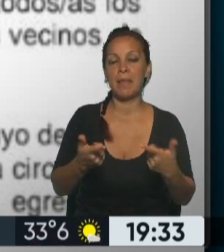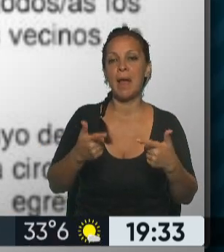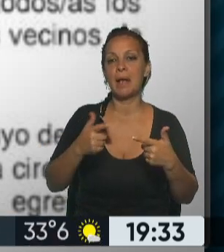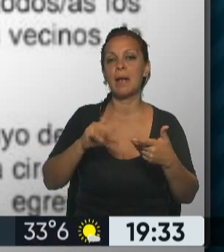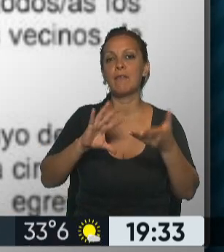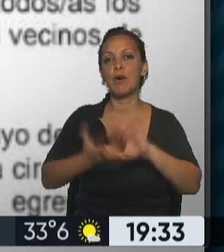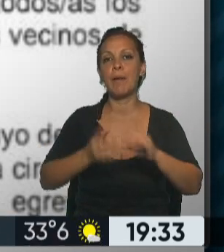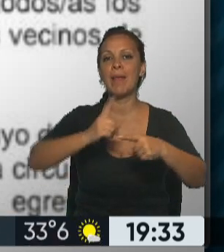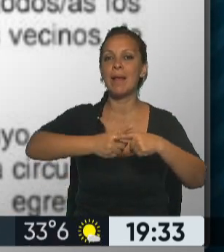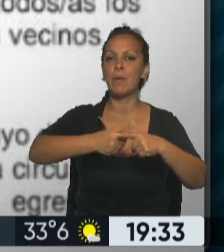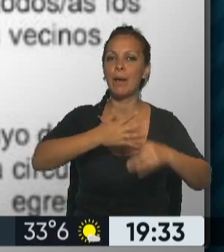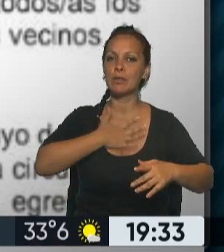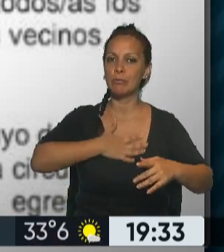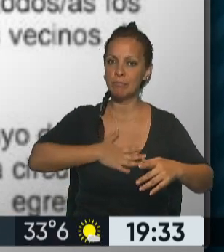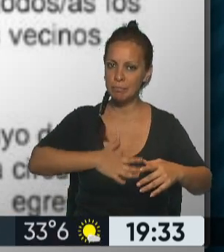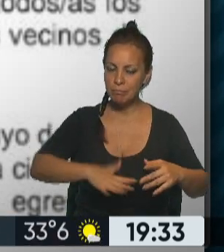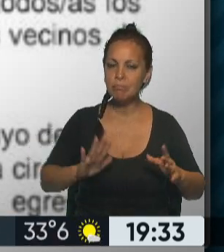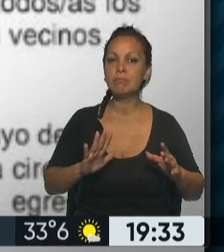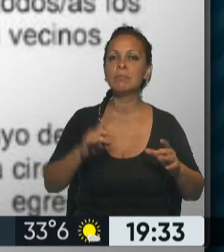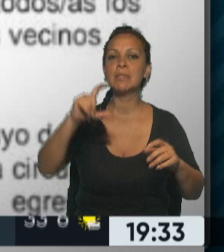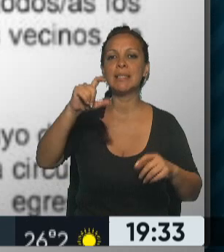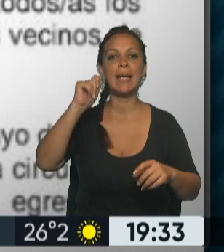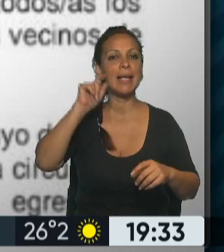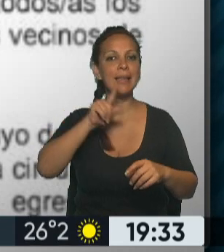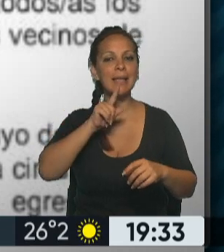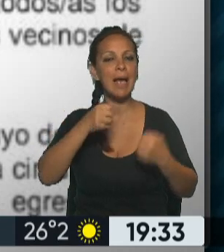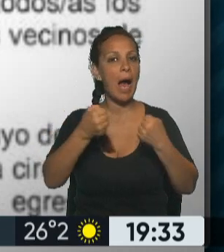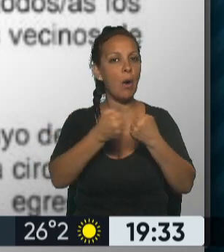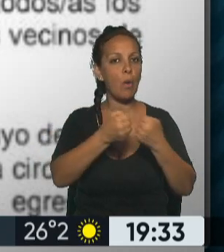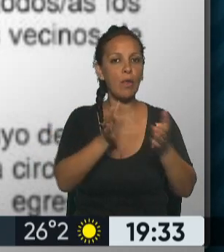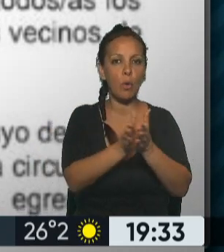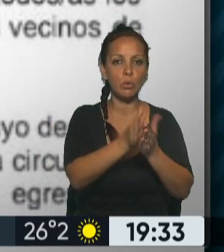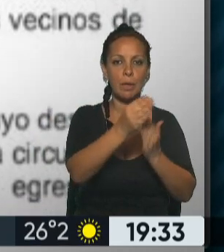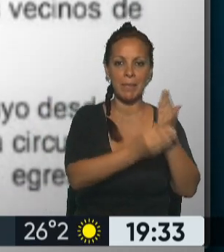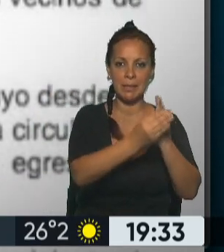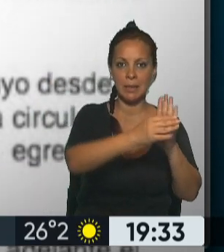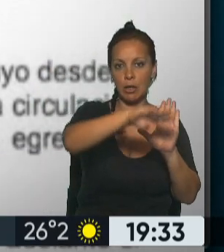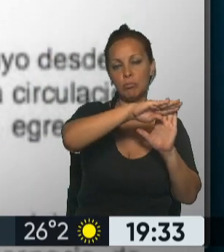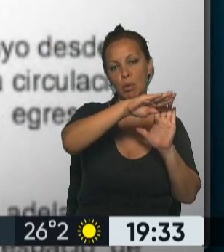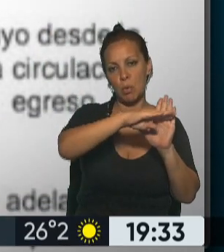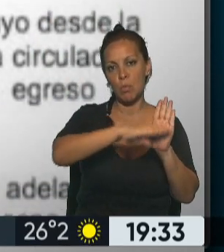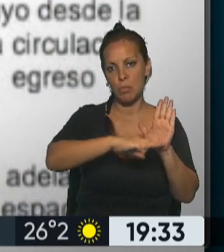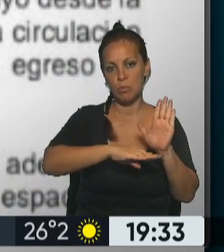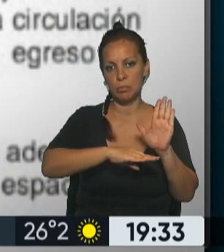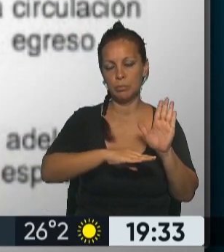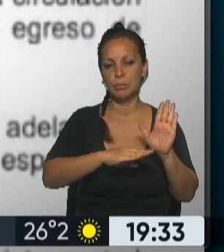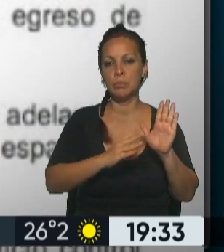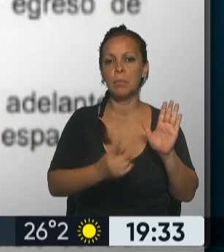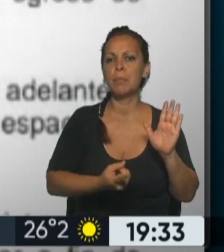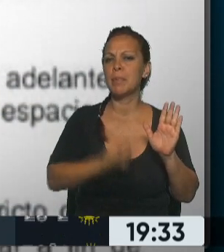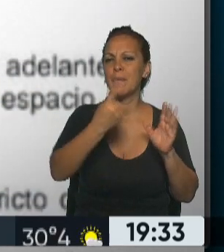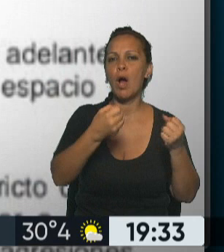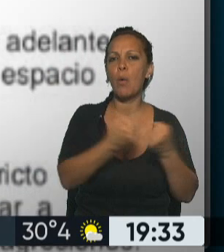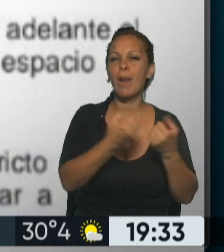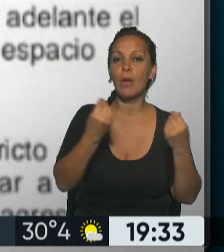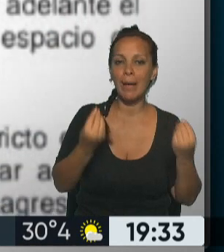este acto. Dice la CGT, hemos acordado con el Ministerio lo siguiente, y ahí enumeran una serie de puntos. Primero, que se va a que las columnas